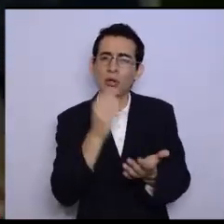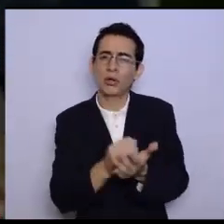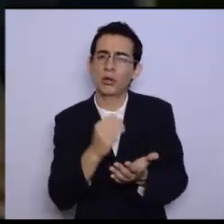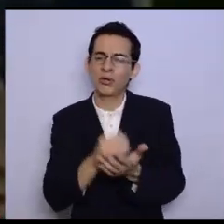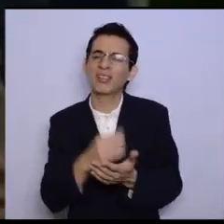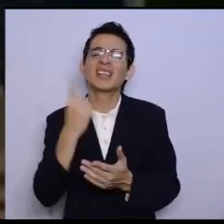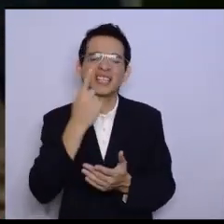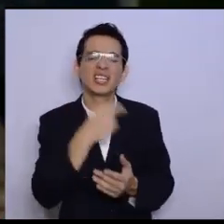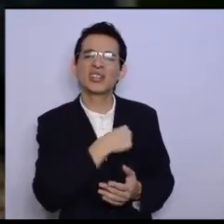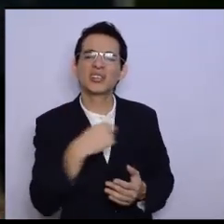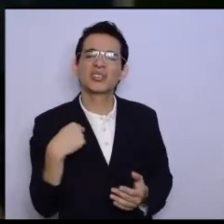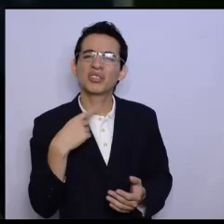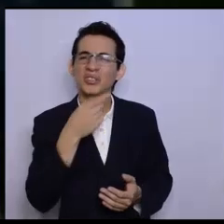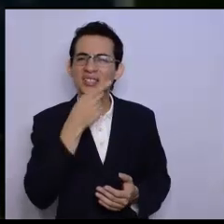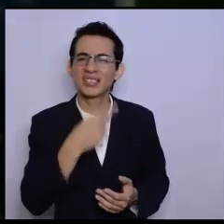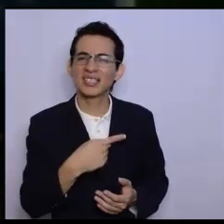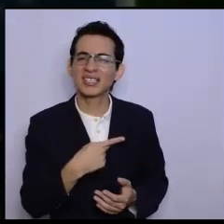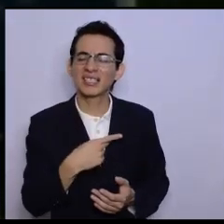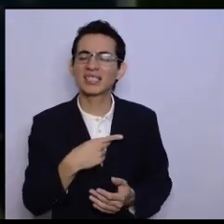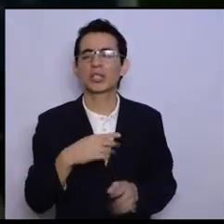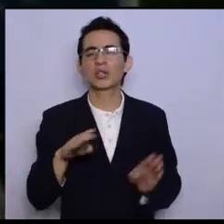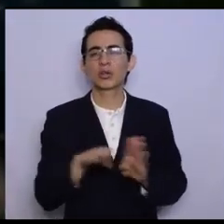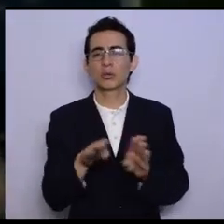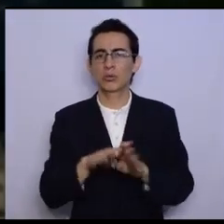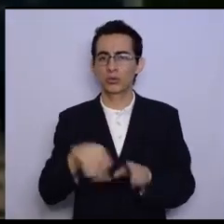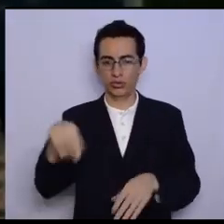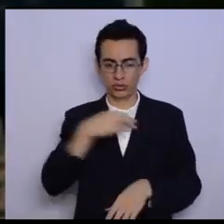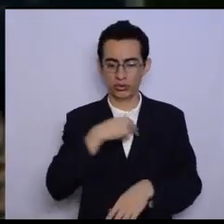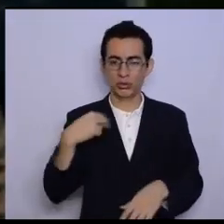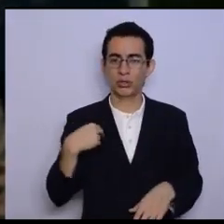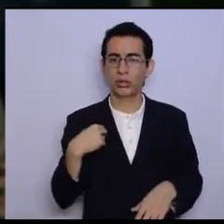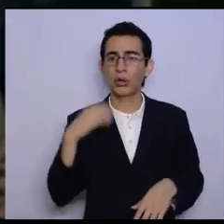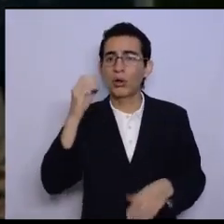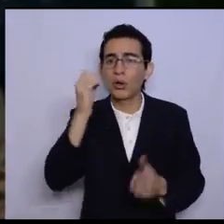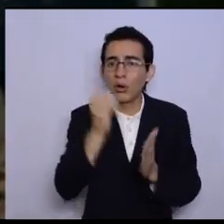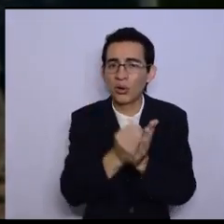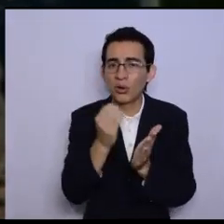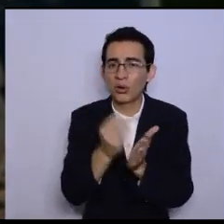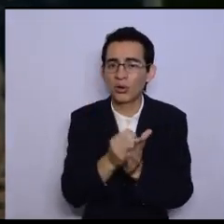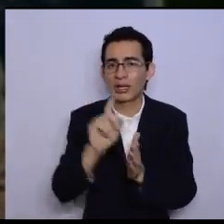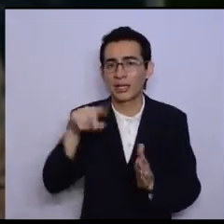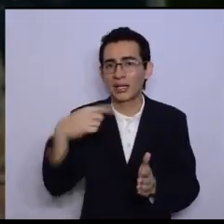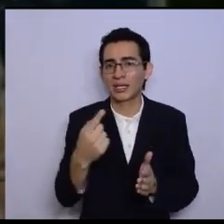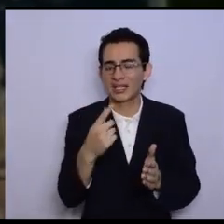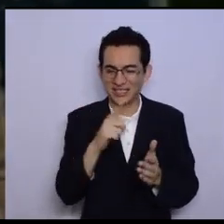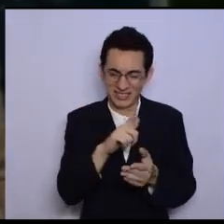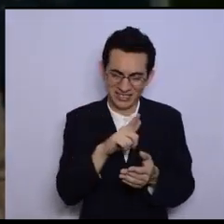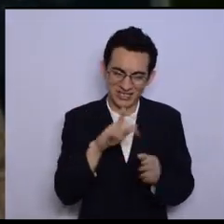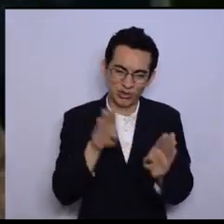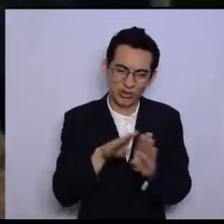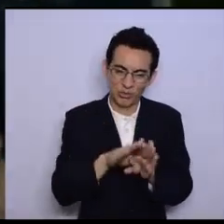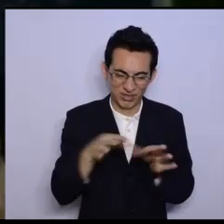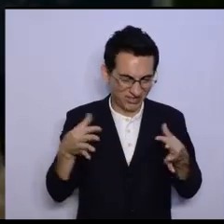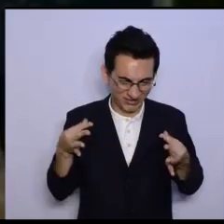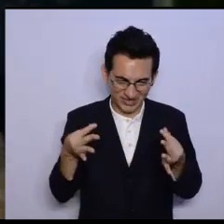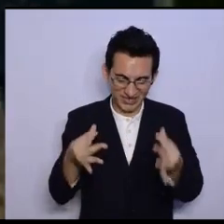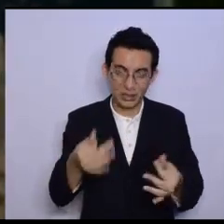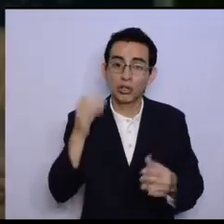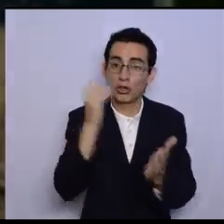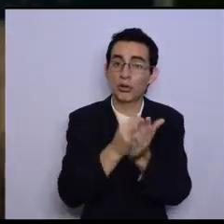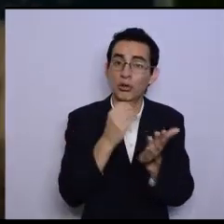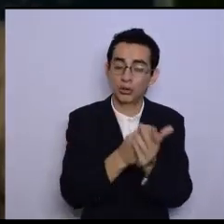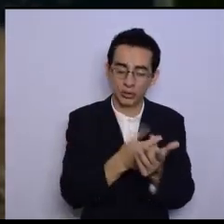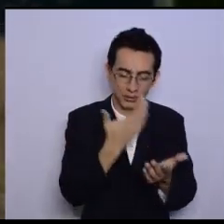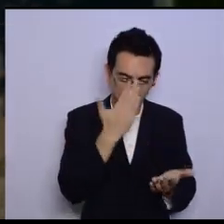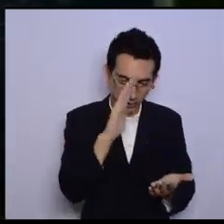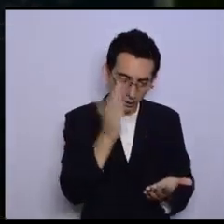Esto habla de la obra de Dios en los creyentes. El oro cuando es puro brilla. Yo tengo